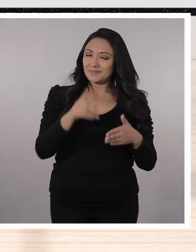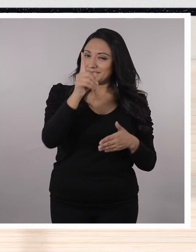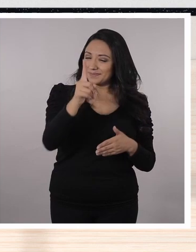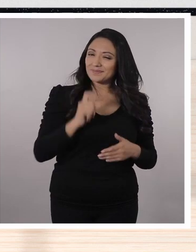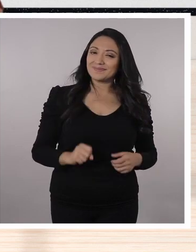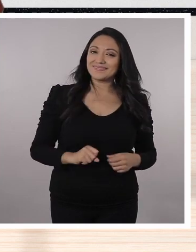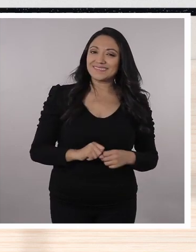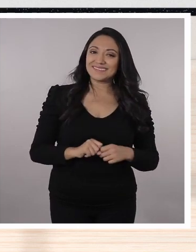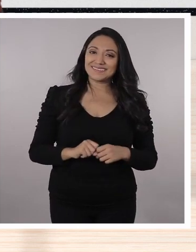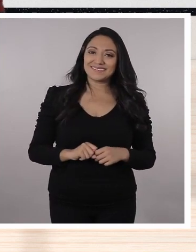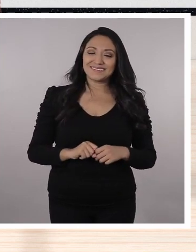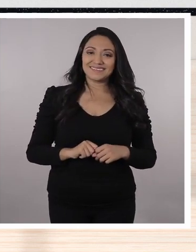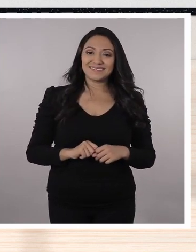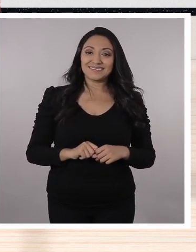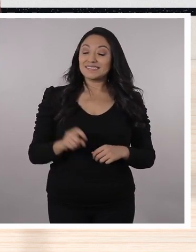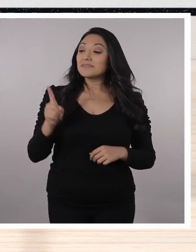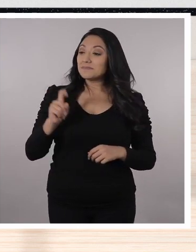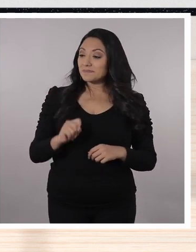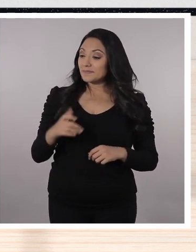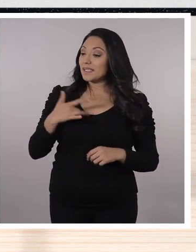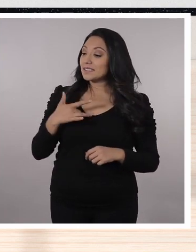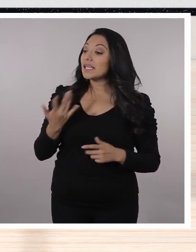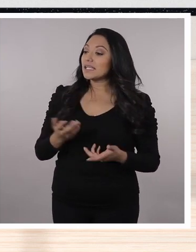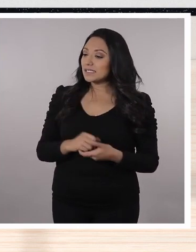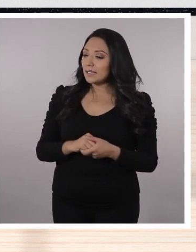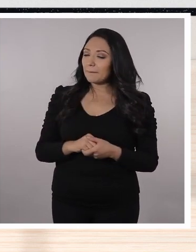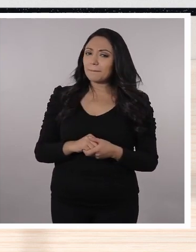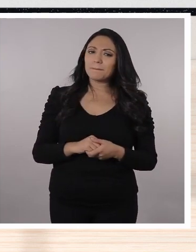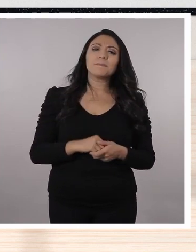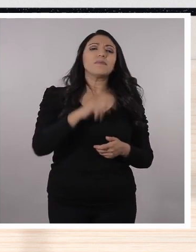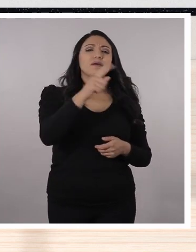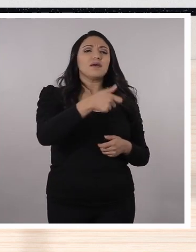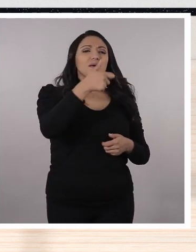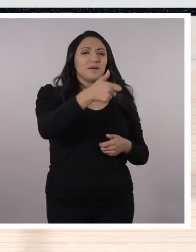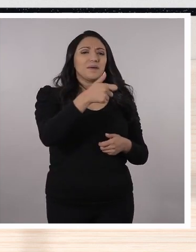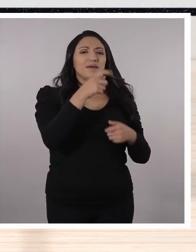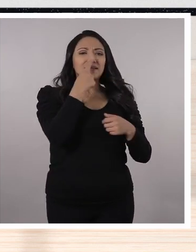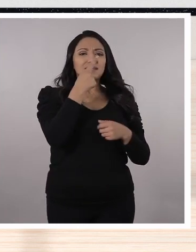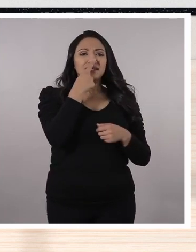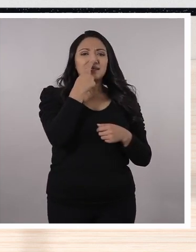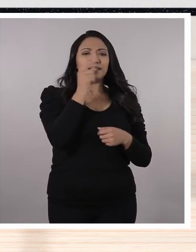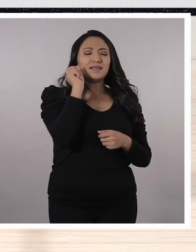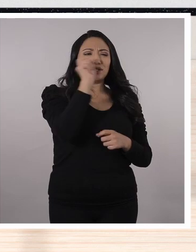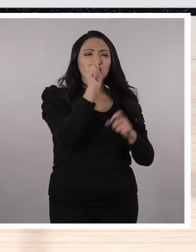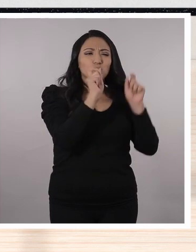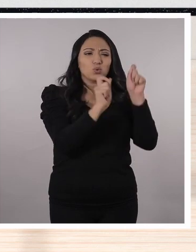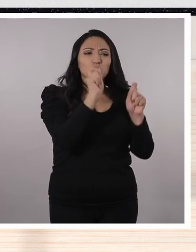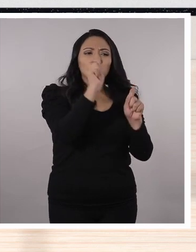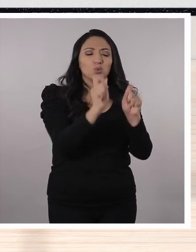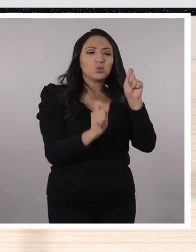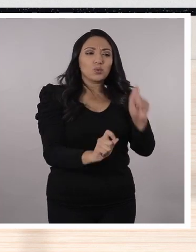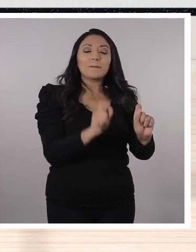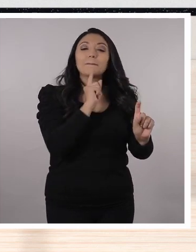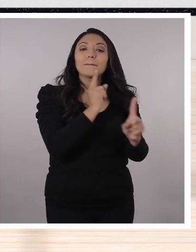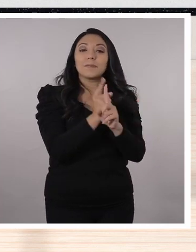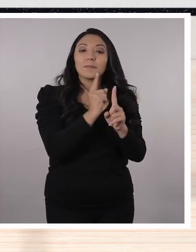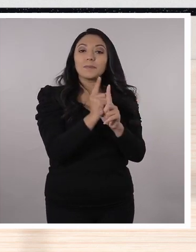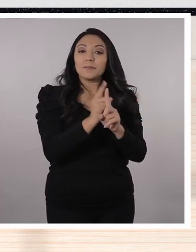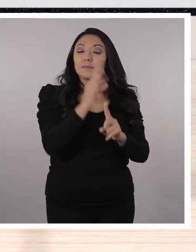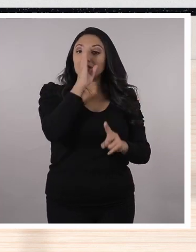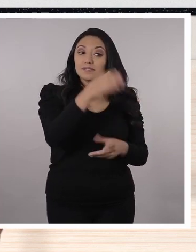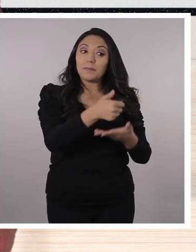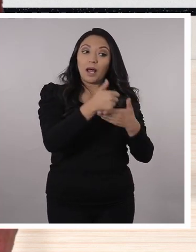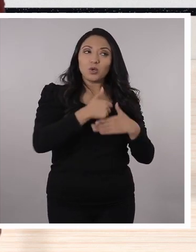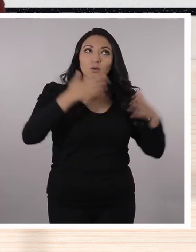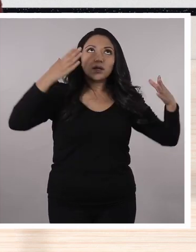terminamos la rutina. ¿Cómo les fue a ustedes? ¿Cómo te sentiste en la rutina, Nelly? Profe, sus rutinas siempre tienen sus trucos, pero en